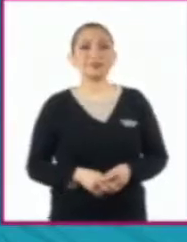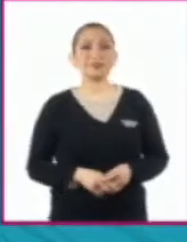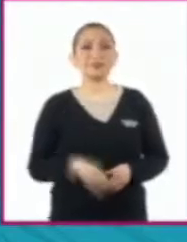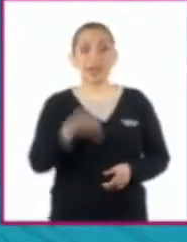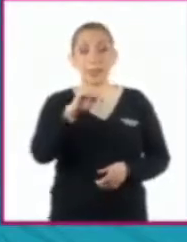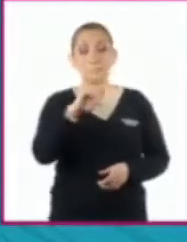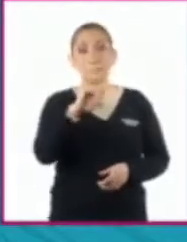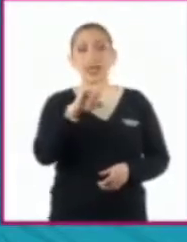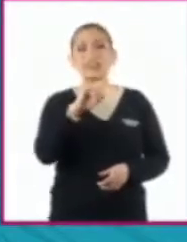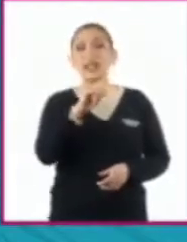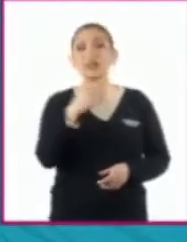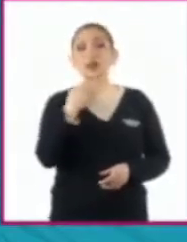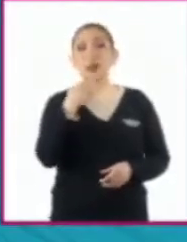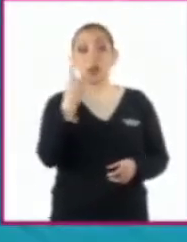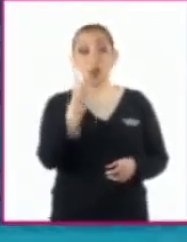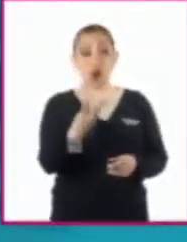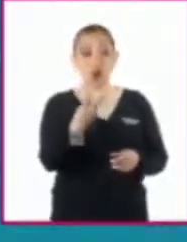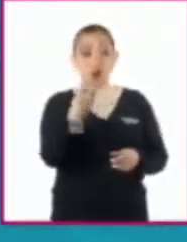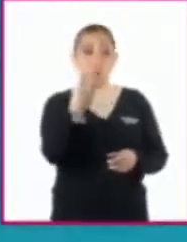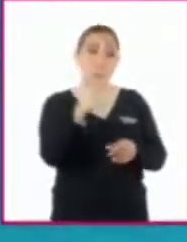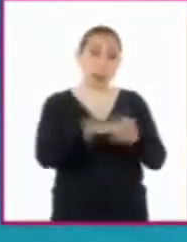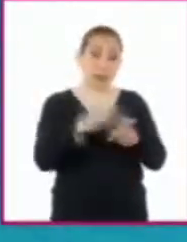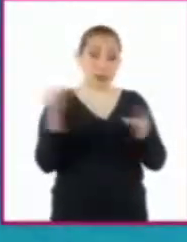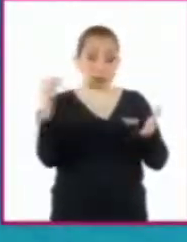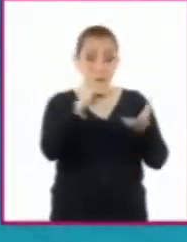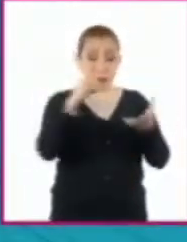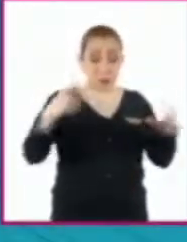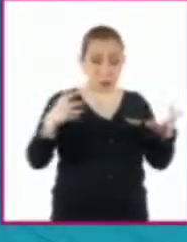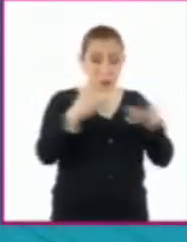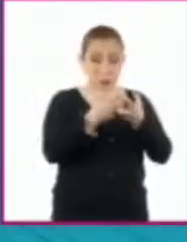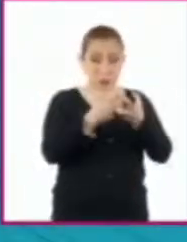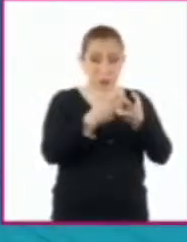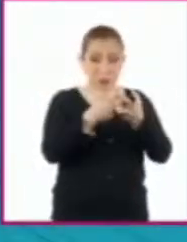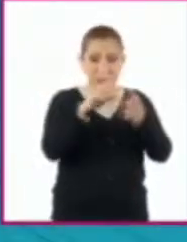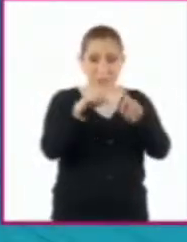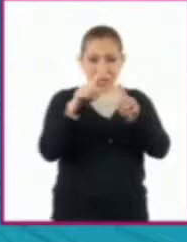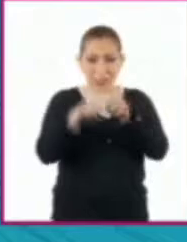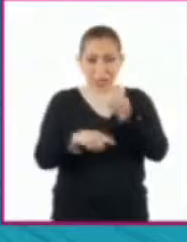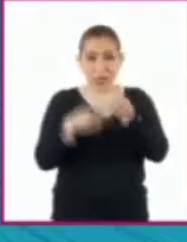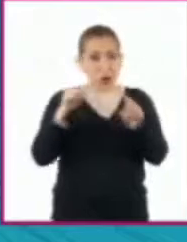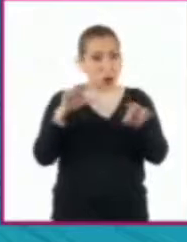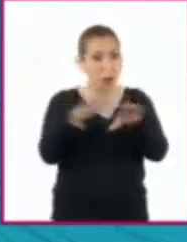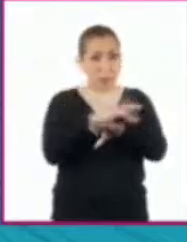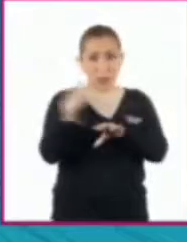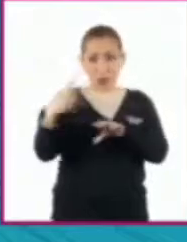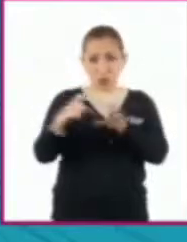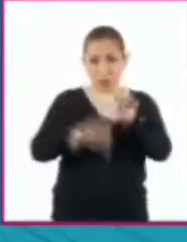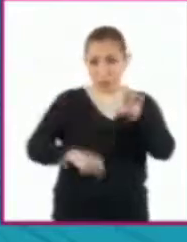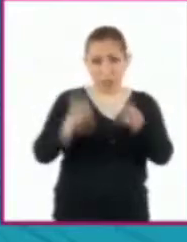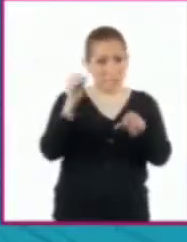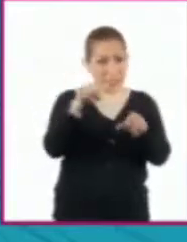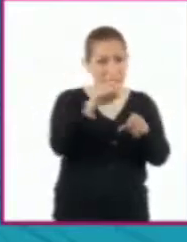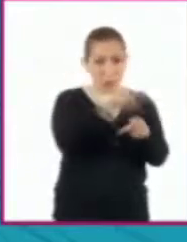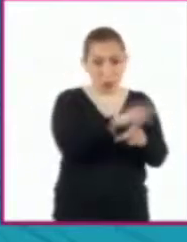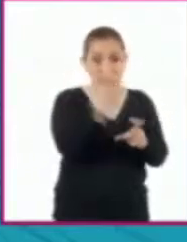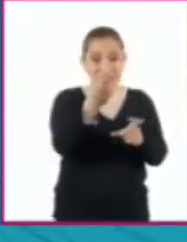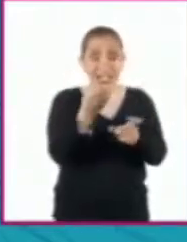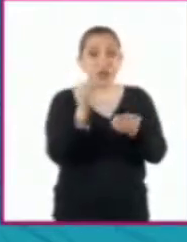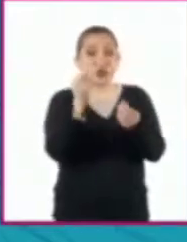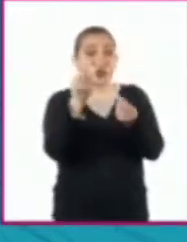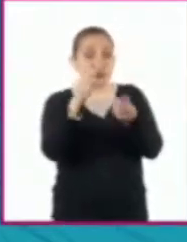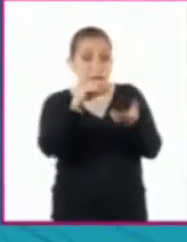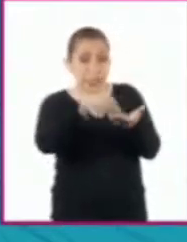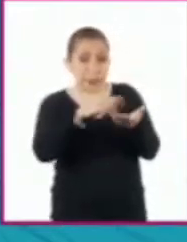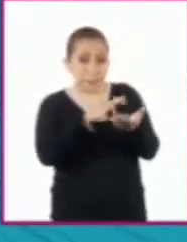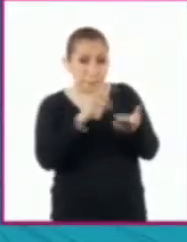Las mezclas se forman cuando dos o más sustancias se unen en distintas proporciones, sin cambiar sus propiedades químicas. Estas sustancias